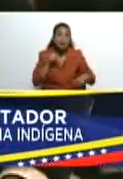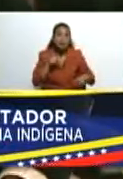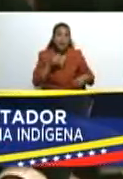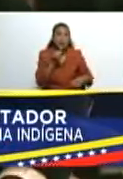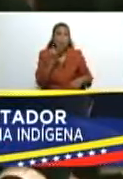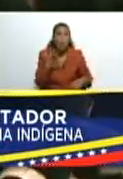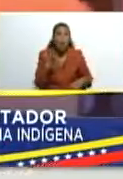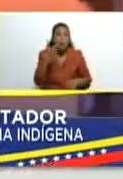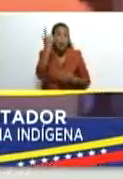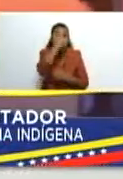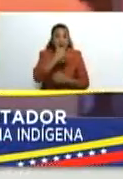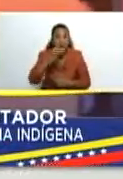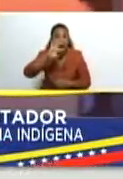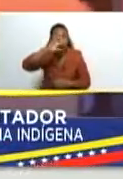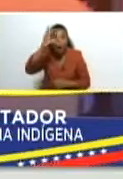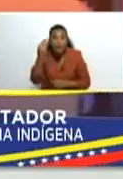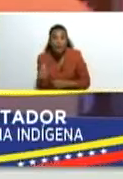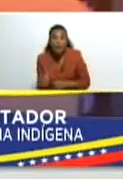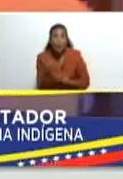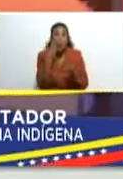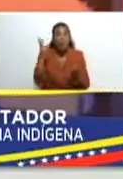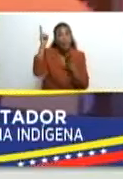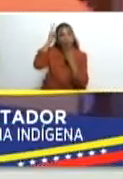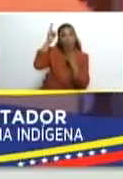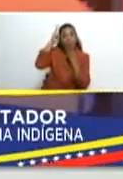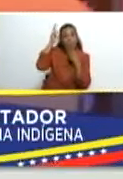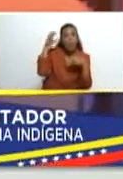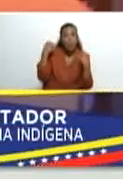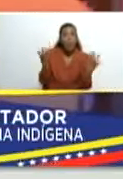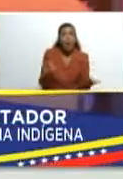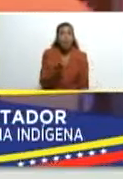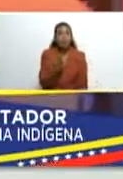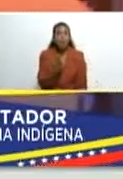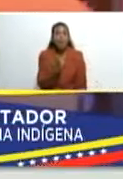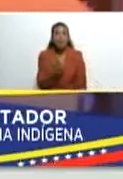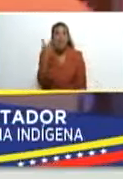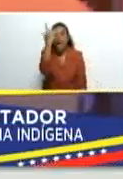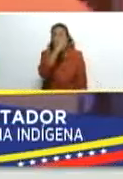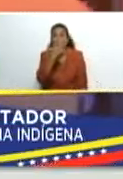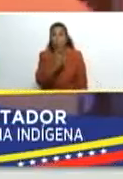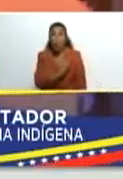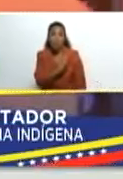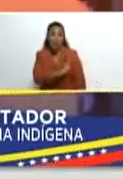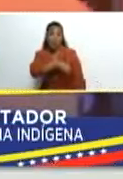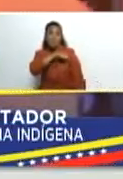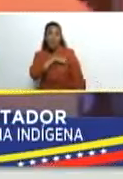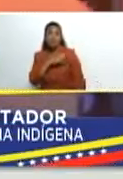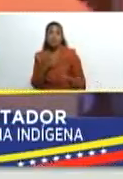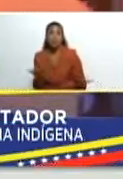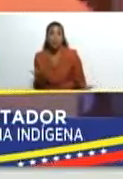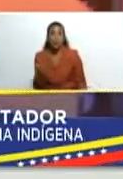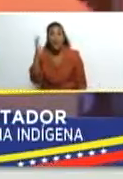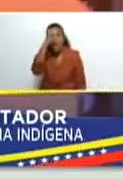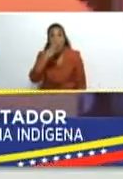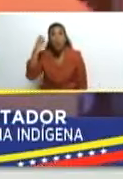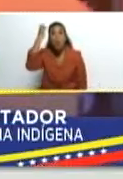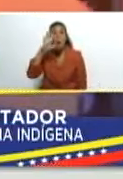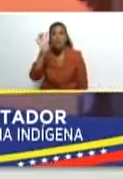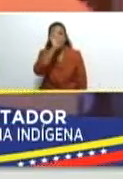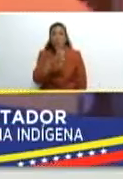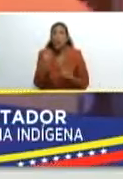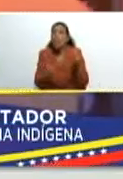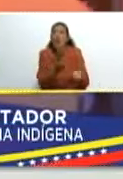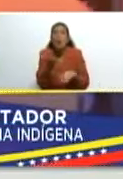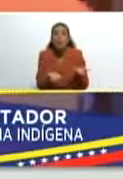¿Cuánto de africano? ¿Cuánto de indígena? ¿Cuánto de europeo? ¿Y de dónde? ¿Y de dónde?